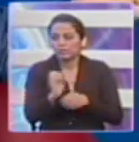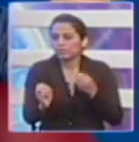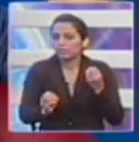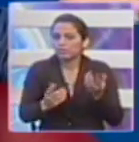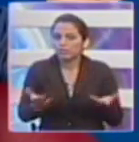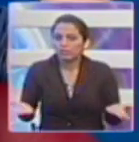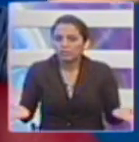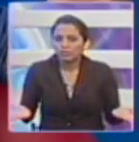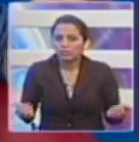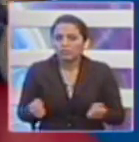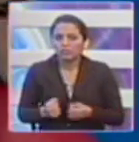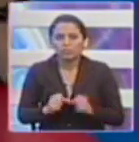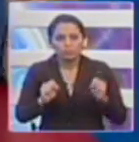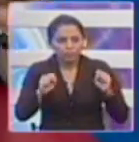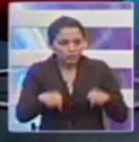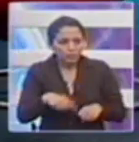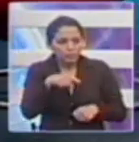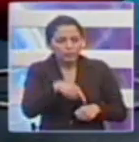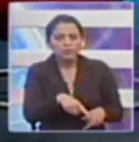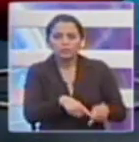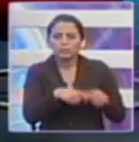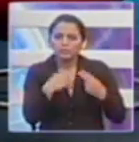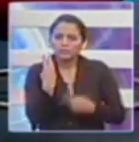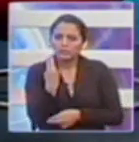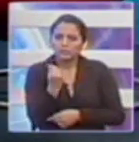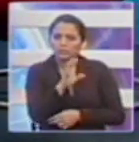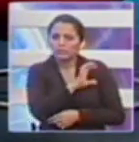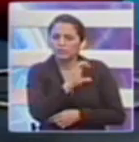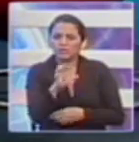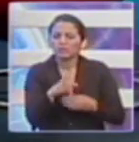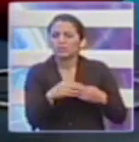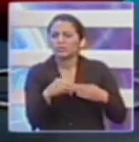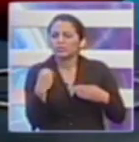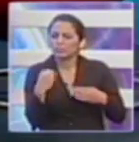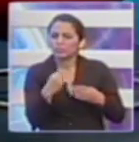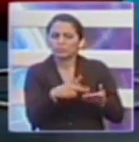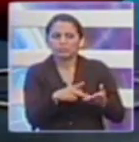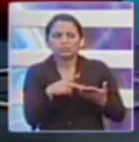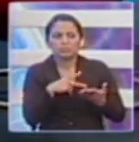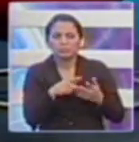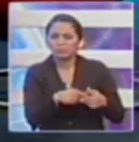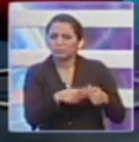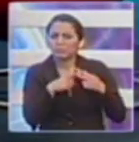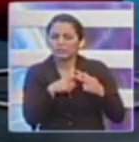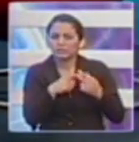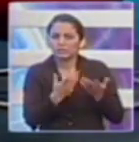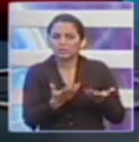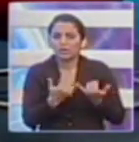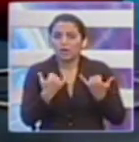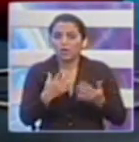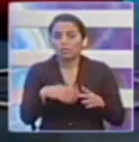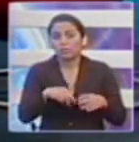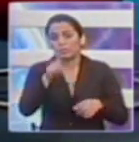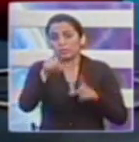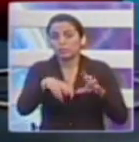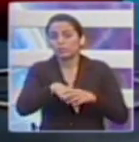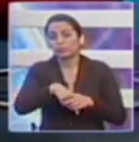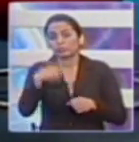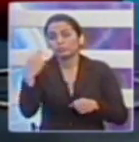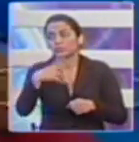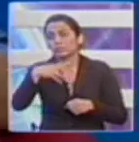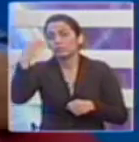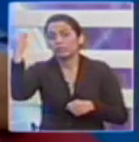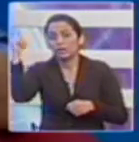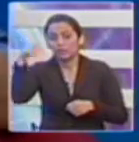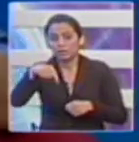somos capaces de obtener un crédito, así sea de $500. Hoy ningún migrante que tiene 10, 12, 15, 20 años fuera del país, aquí es